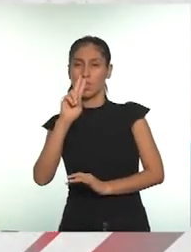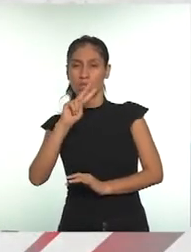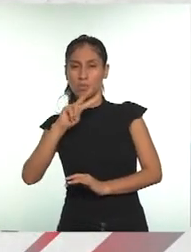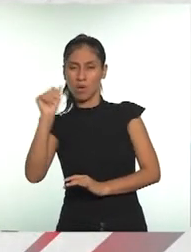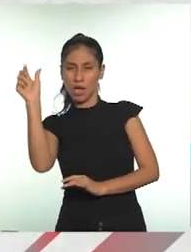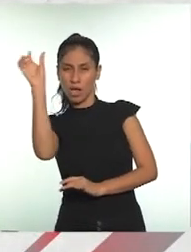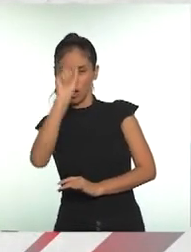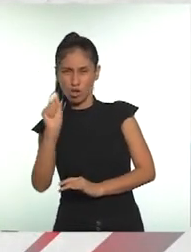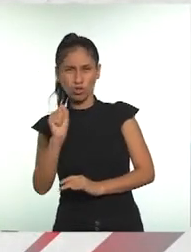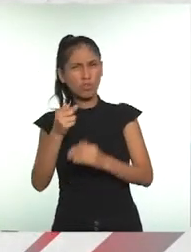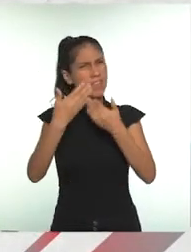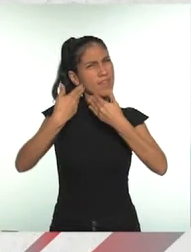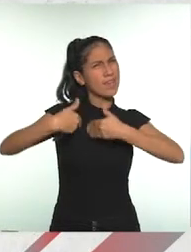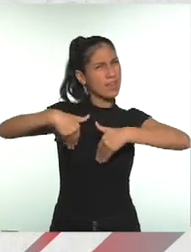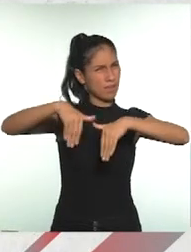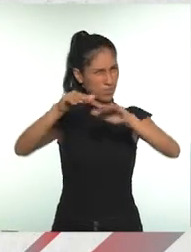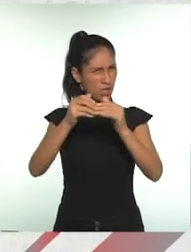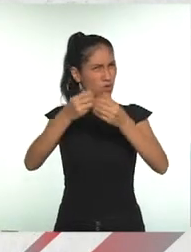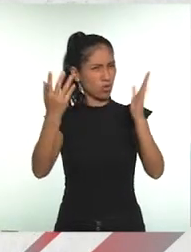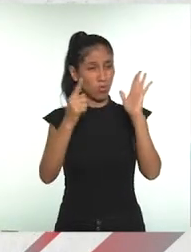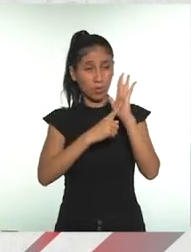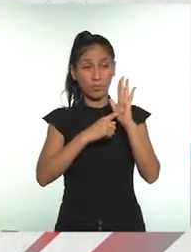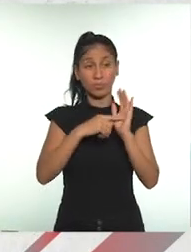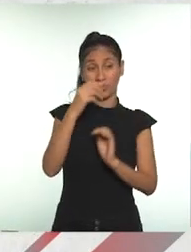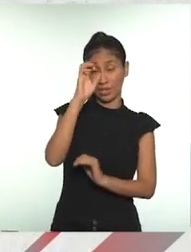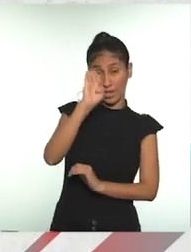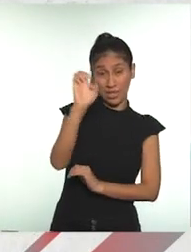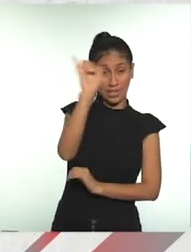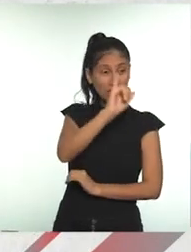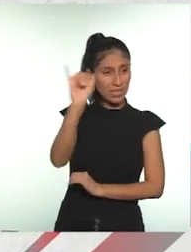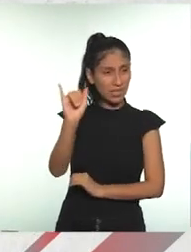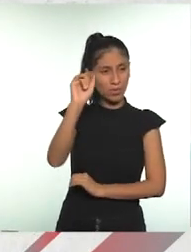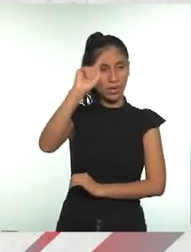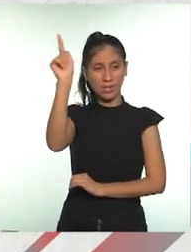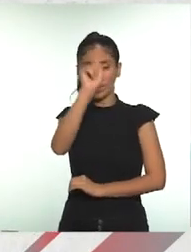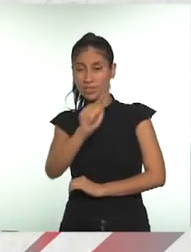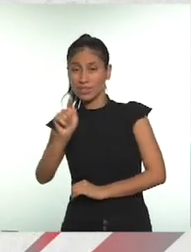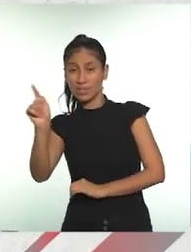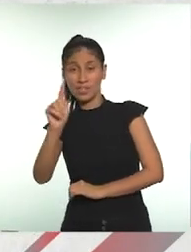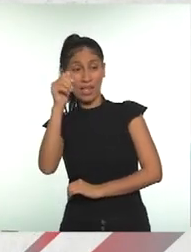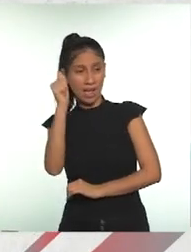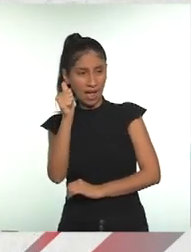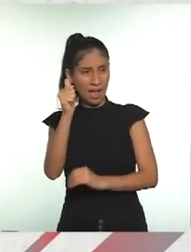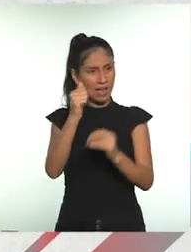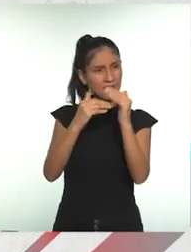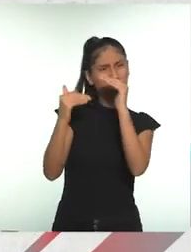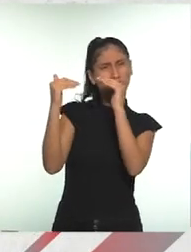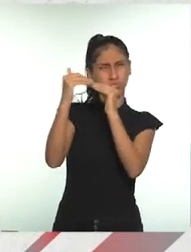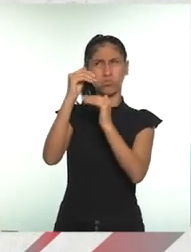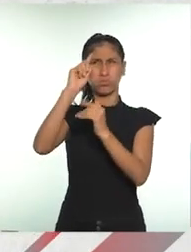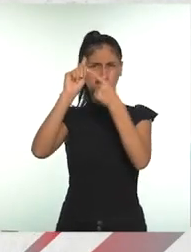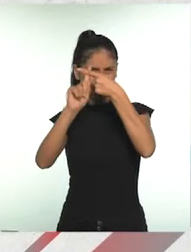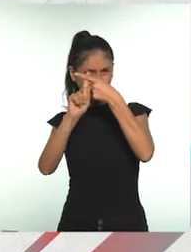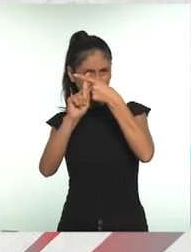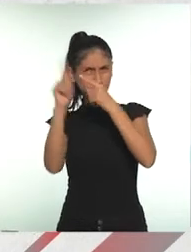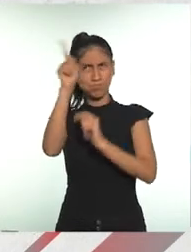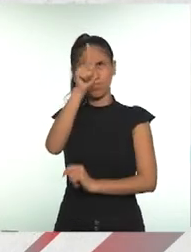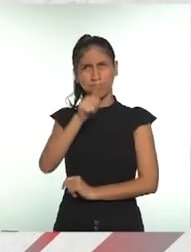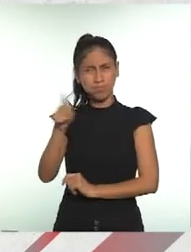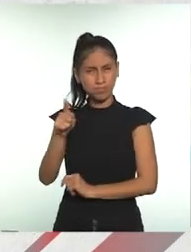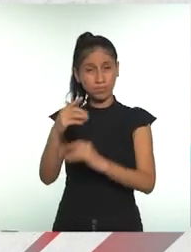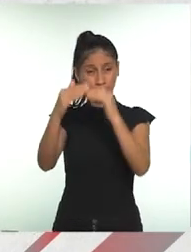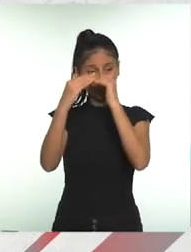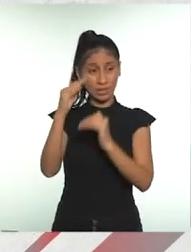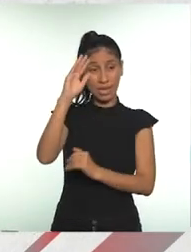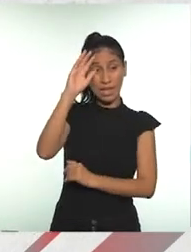ilimitados. Se tiene el intervalo ilimitado E igual al intervalo cerrado en A hasta el infinito positivo, ya que esa zona es ilimitada.